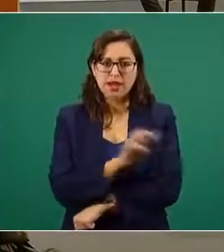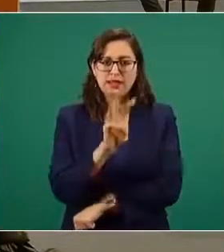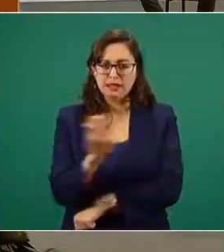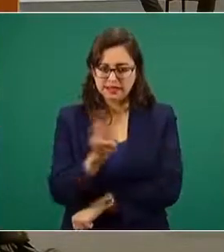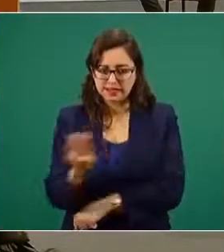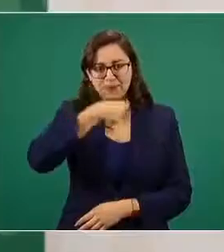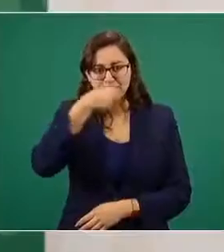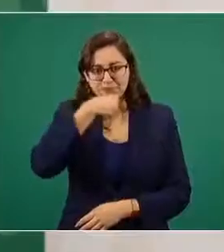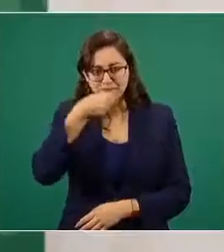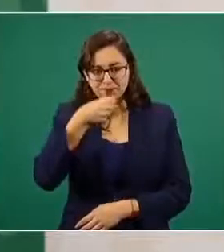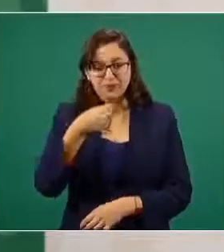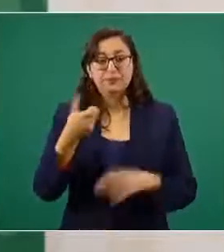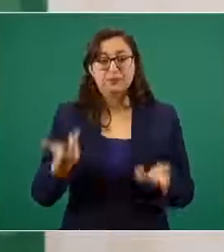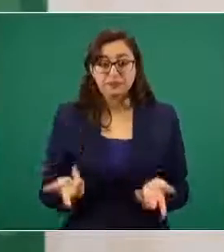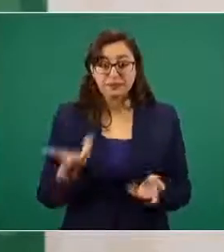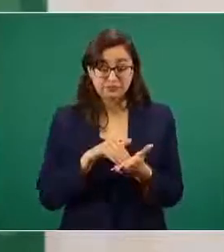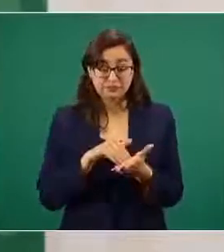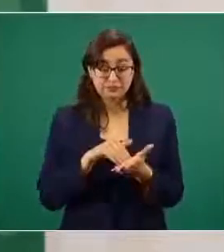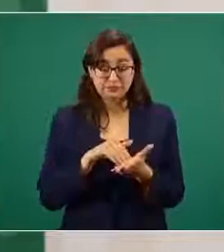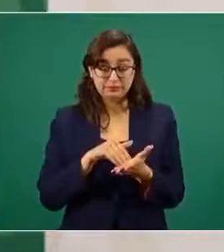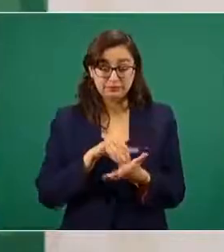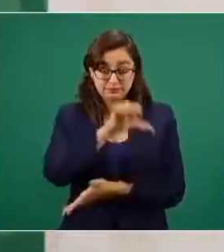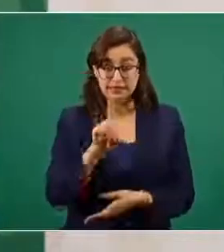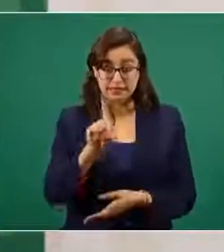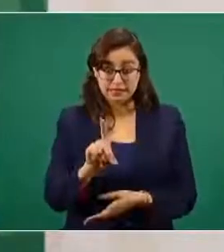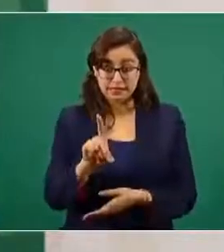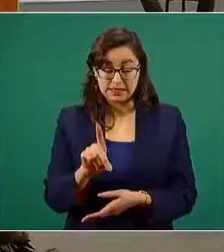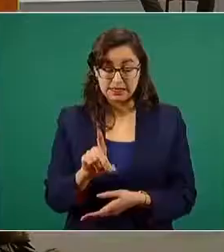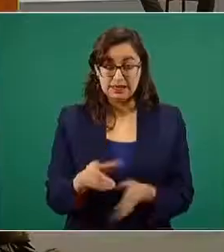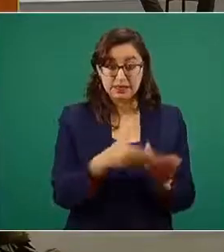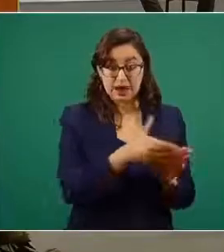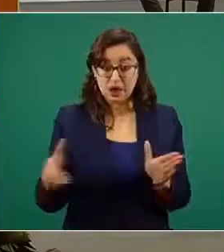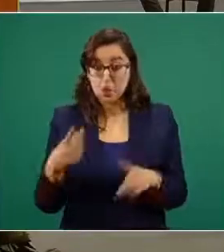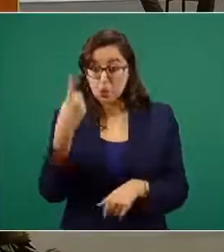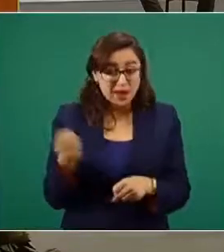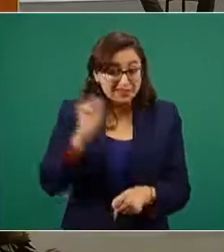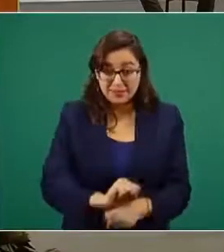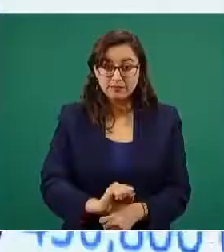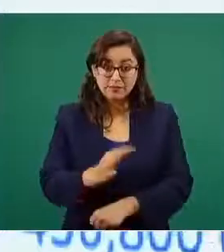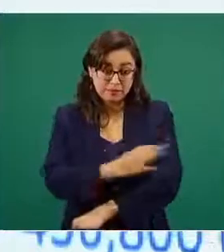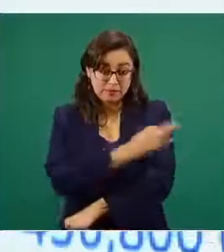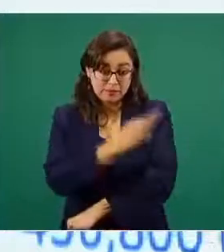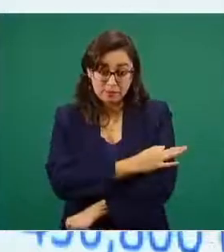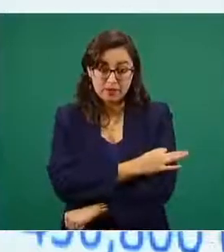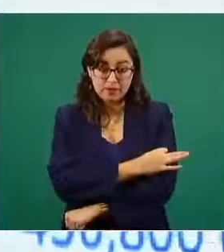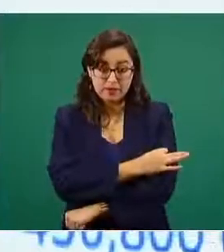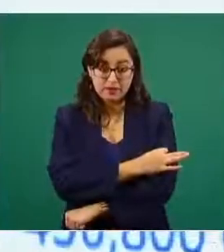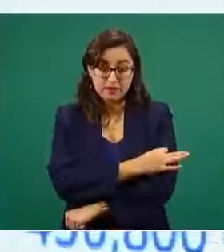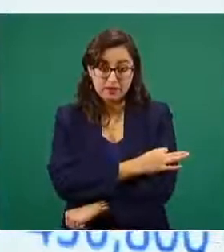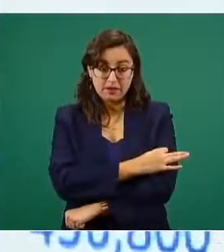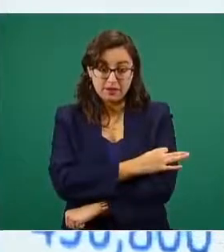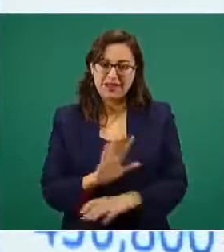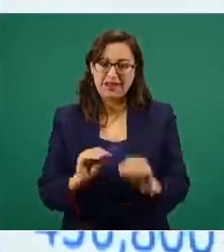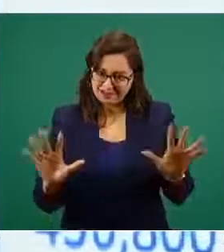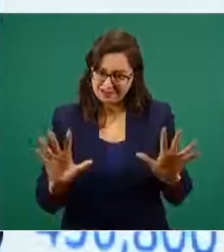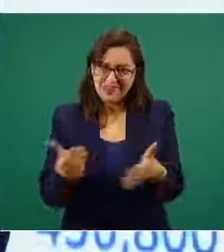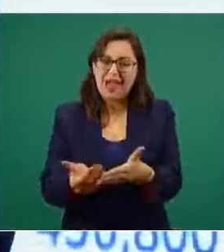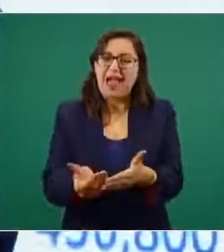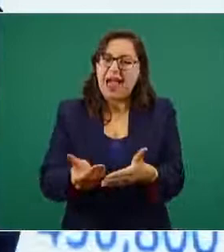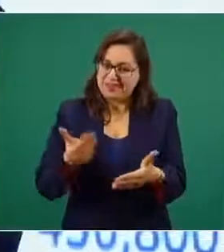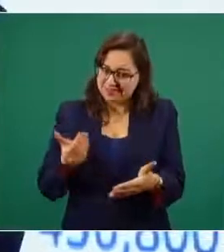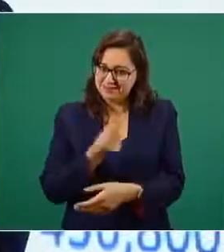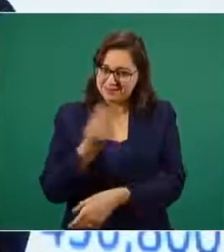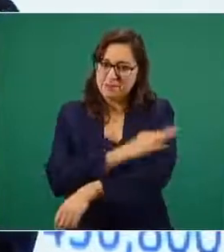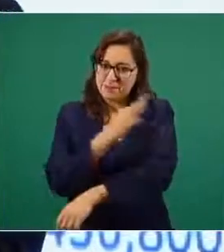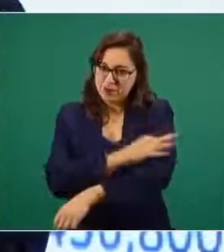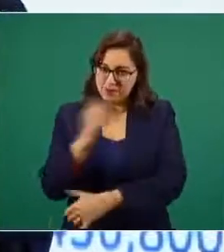300 adultos mayores. De modo que si son 10,000 centros integradores, en una semana el propósito es vacunar. Teniendo la vacuna, la disponibilidad